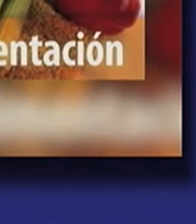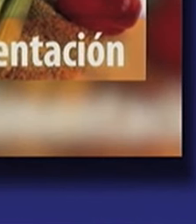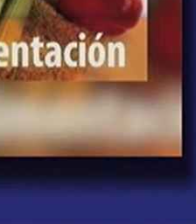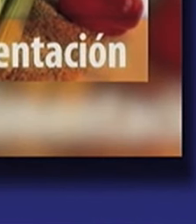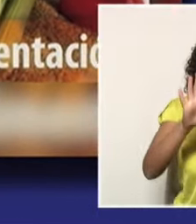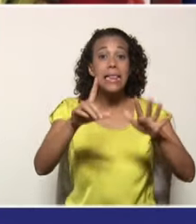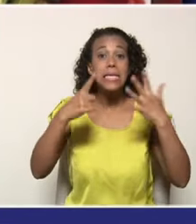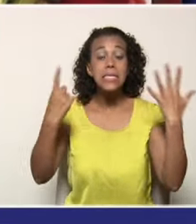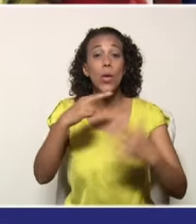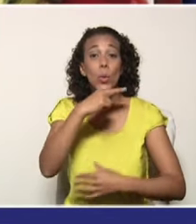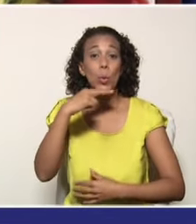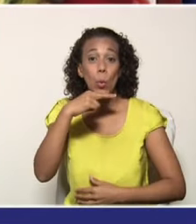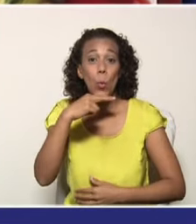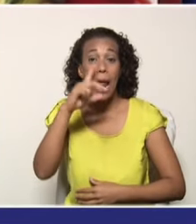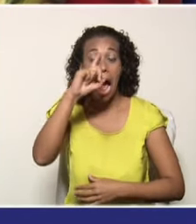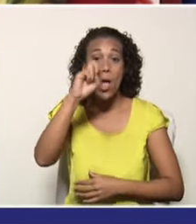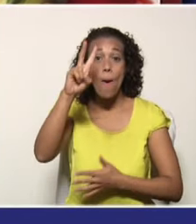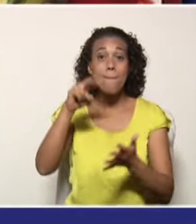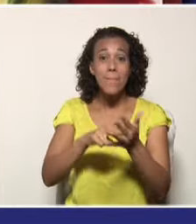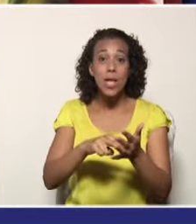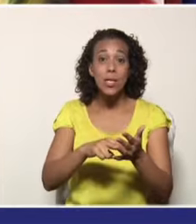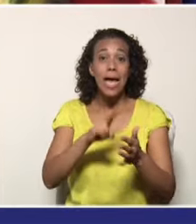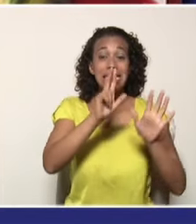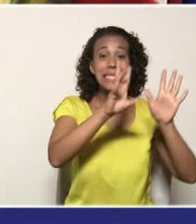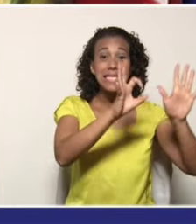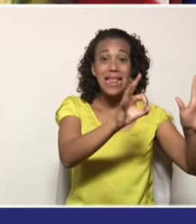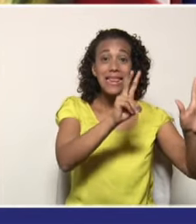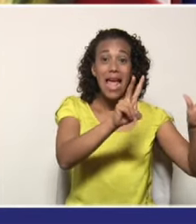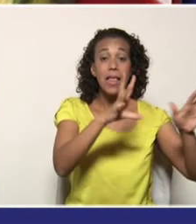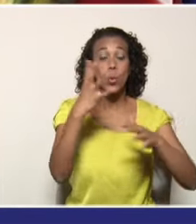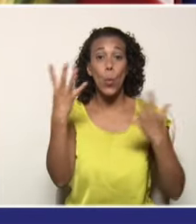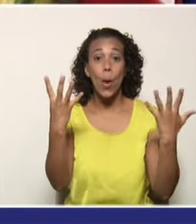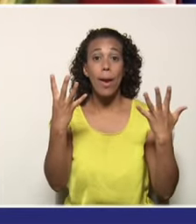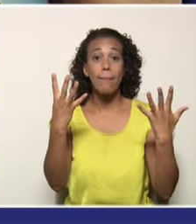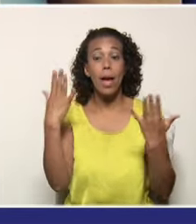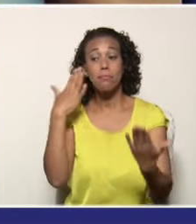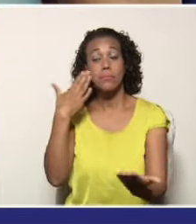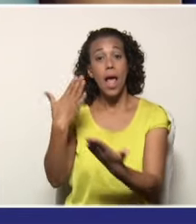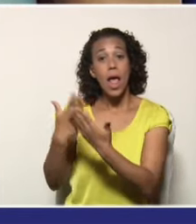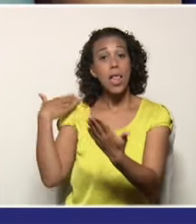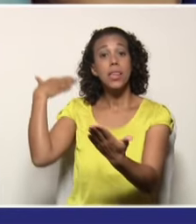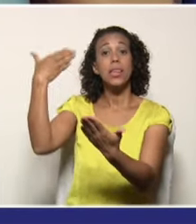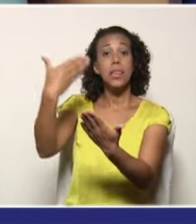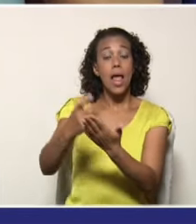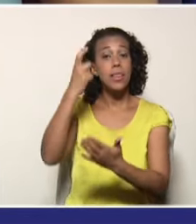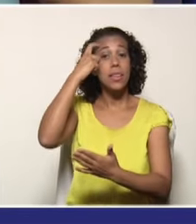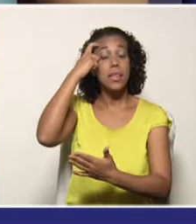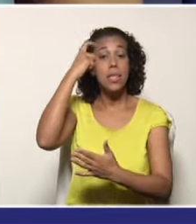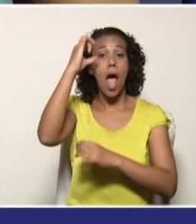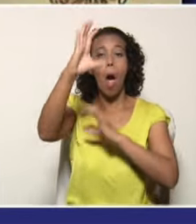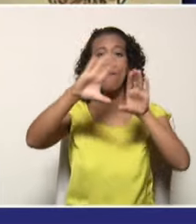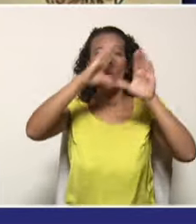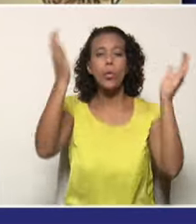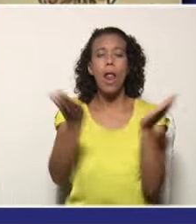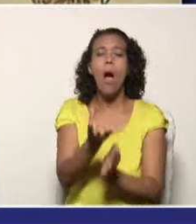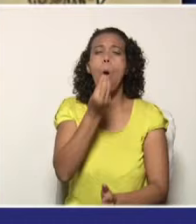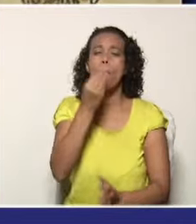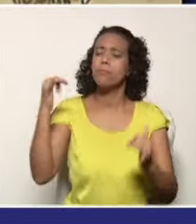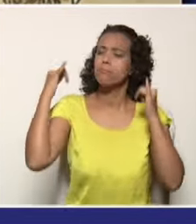Cada 16 de octubre desde el año 1979 se conmemora el Día Mundial de la Alimentación,